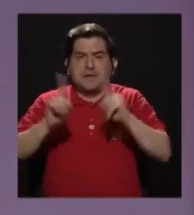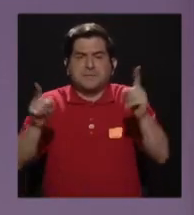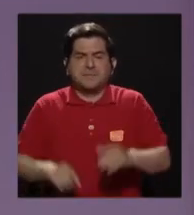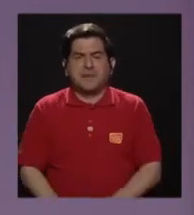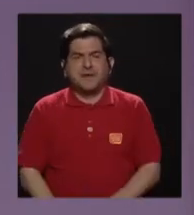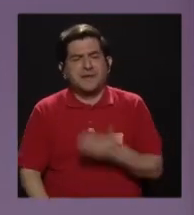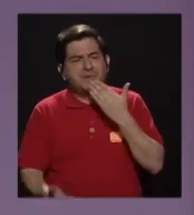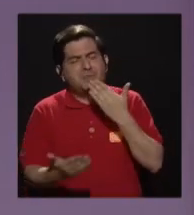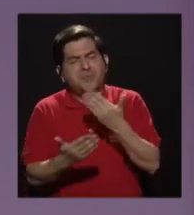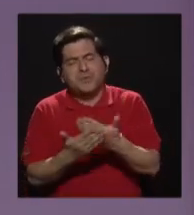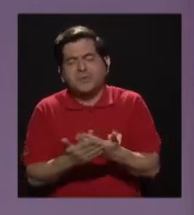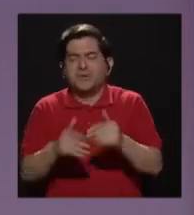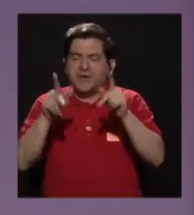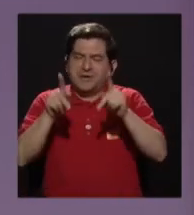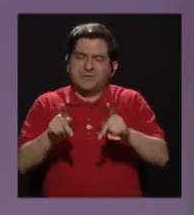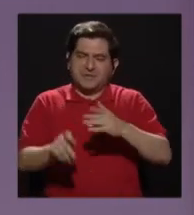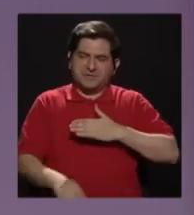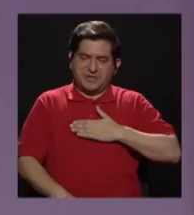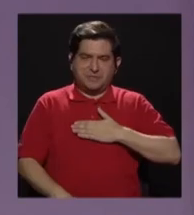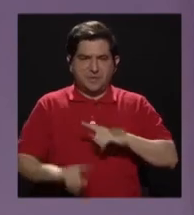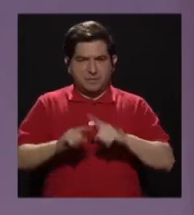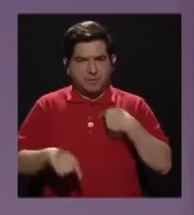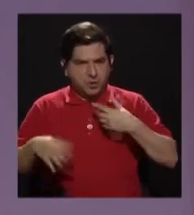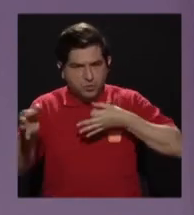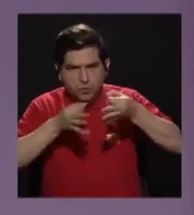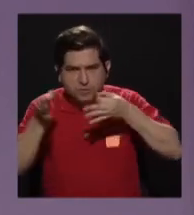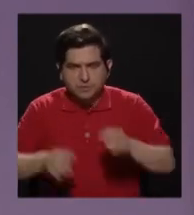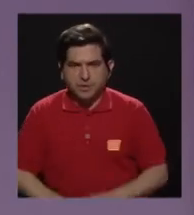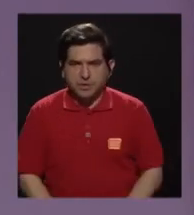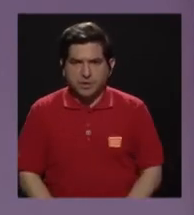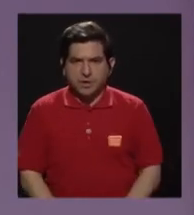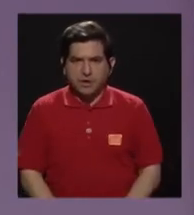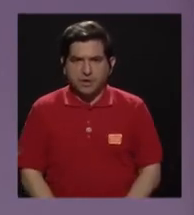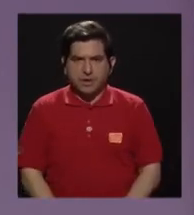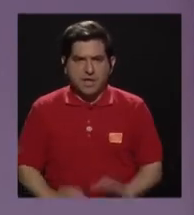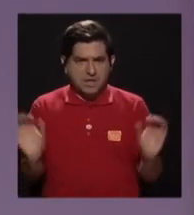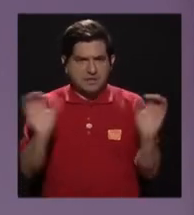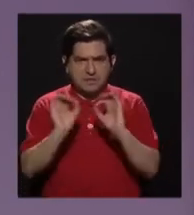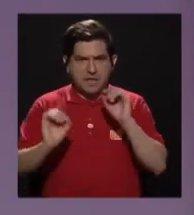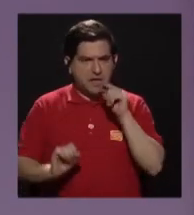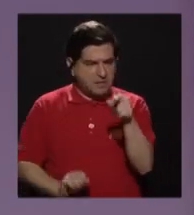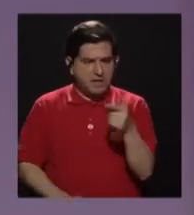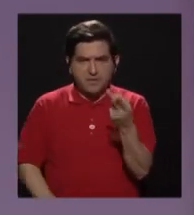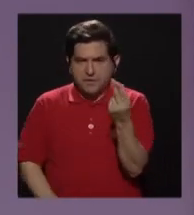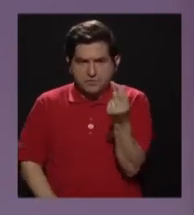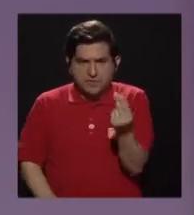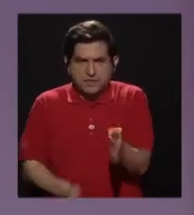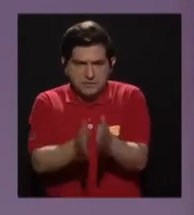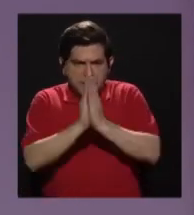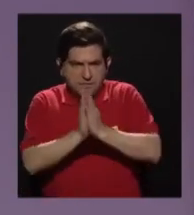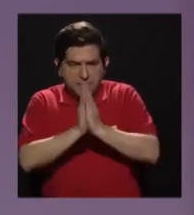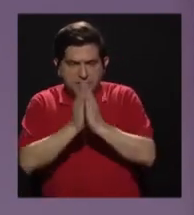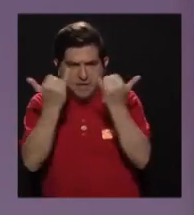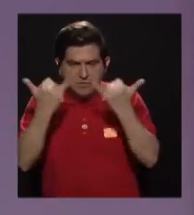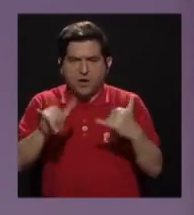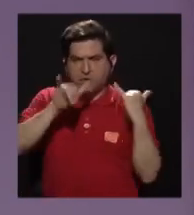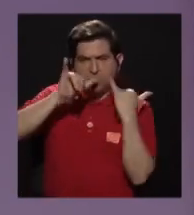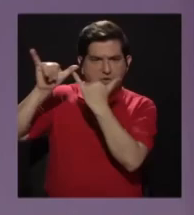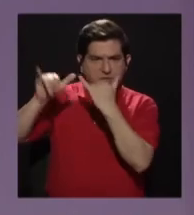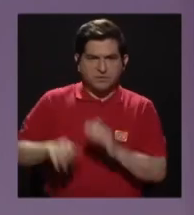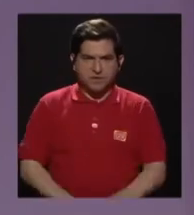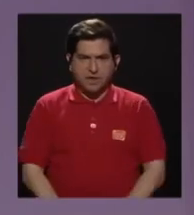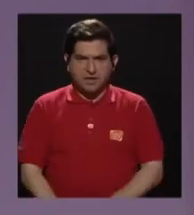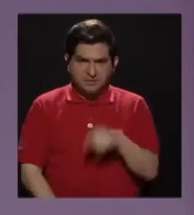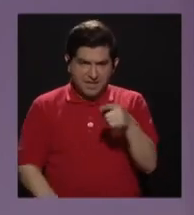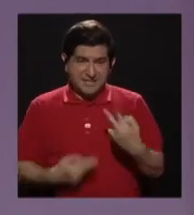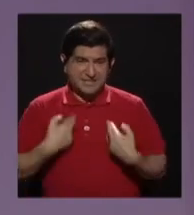muy buena la señora conmigo. Pero yo les digo, ni un colón del que ustedes estemos reclamando aquí en esta demanda, se